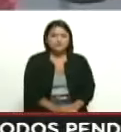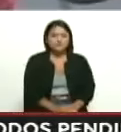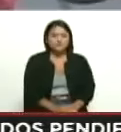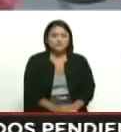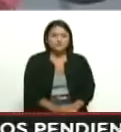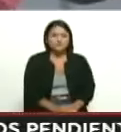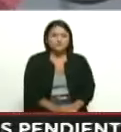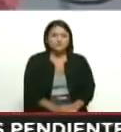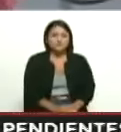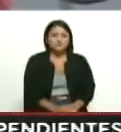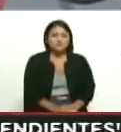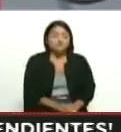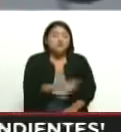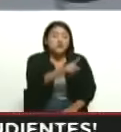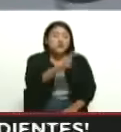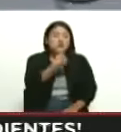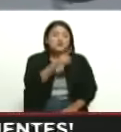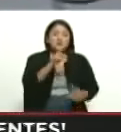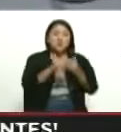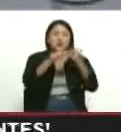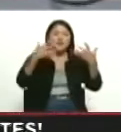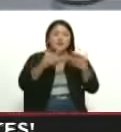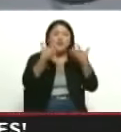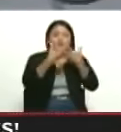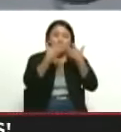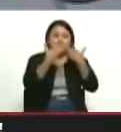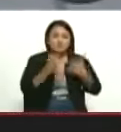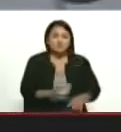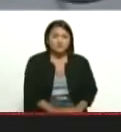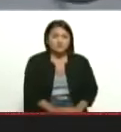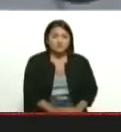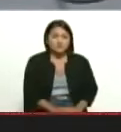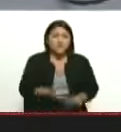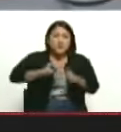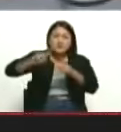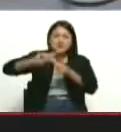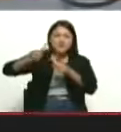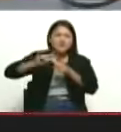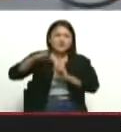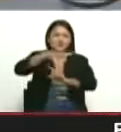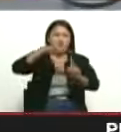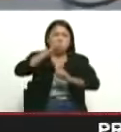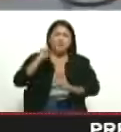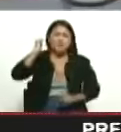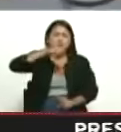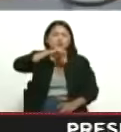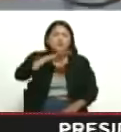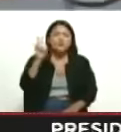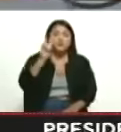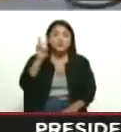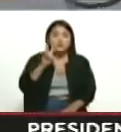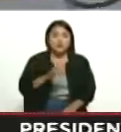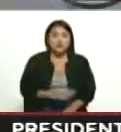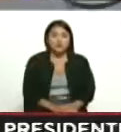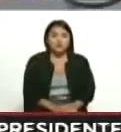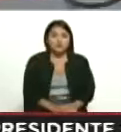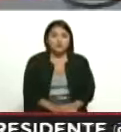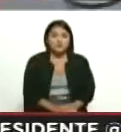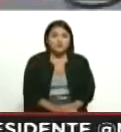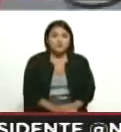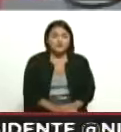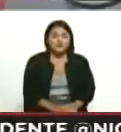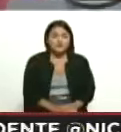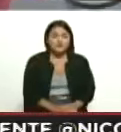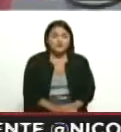una declaración de guerra. Como lo hemos tenido en distintas coyunturas en la historia de Venezuela. No es